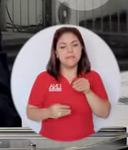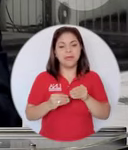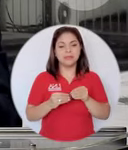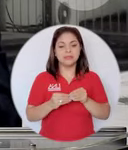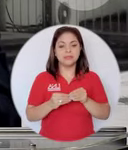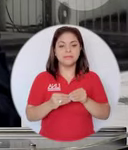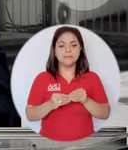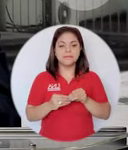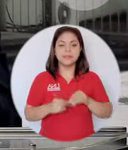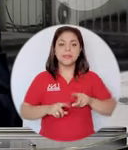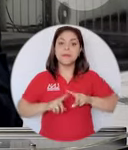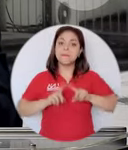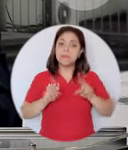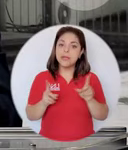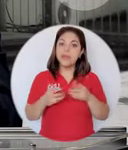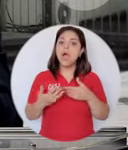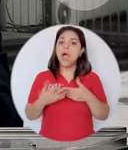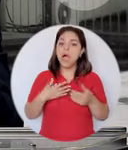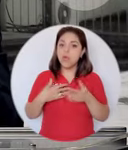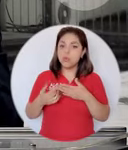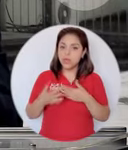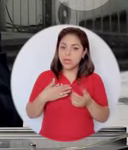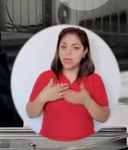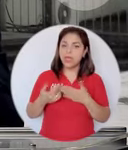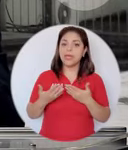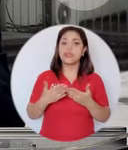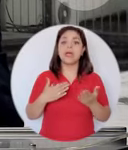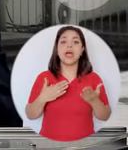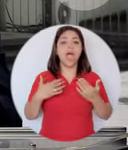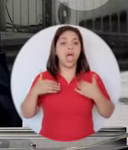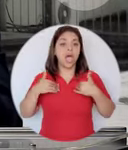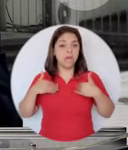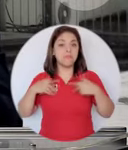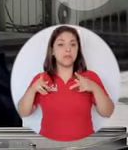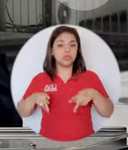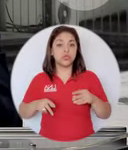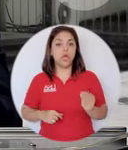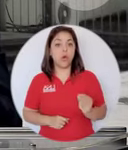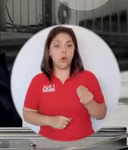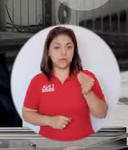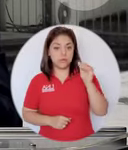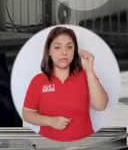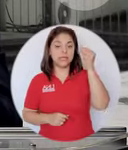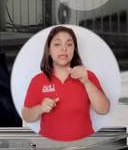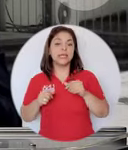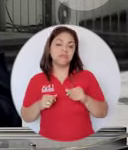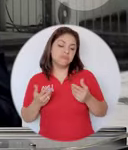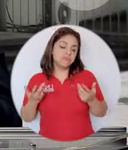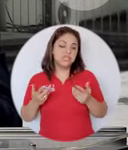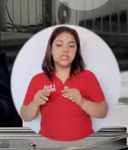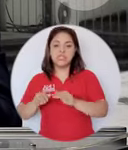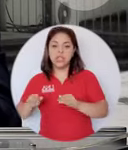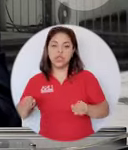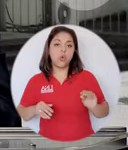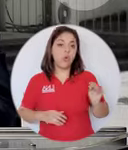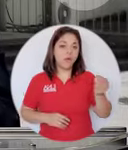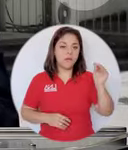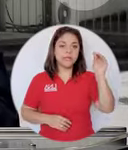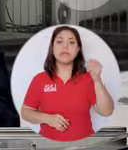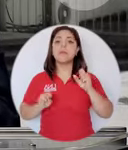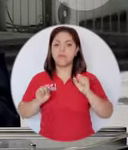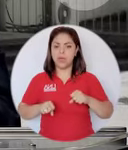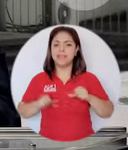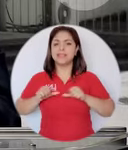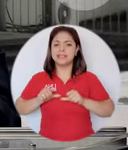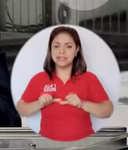vida. Sí. A pesar de que existen descripciones de COVID prolongado en personas jóvenes, llámese niños y adolescentes, son